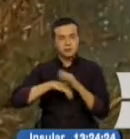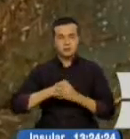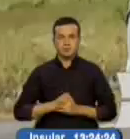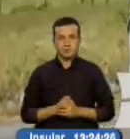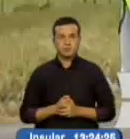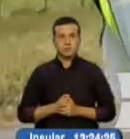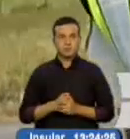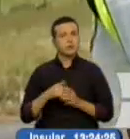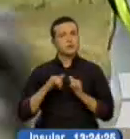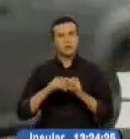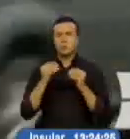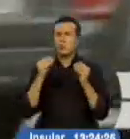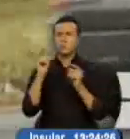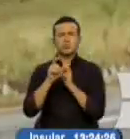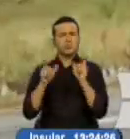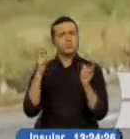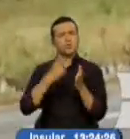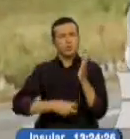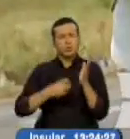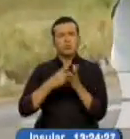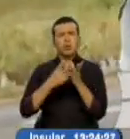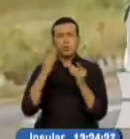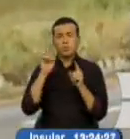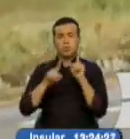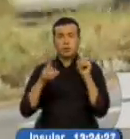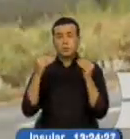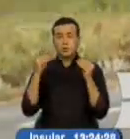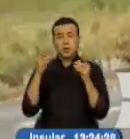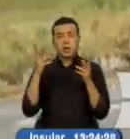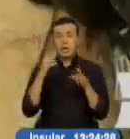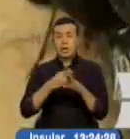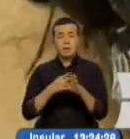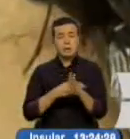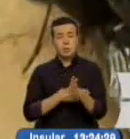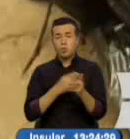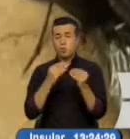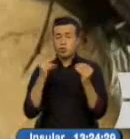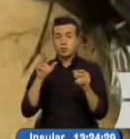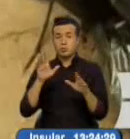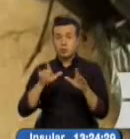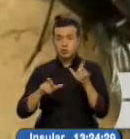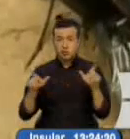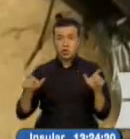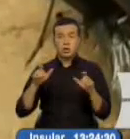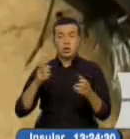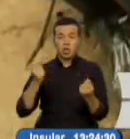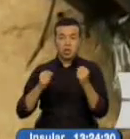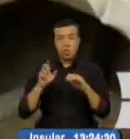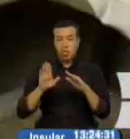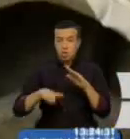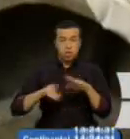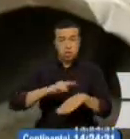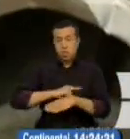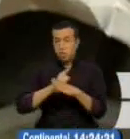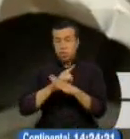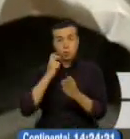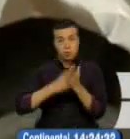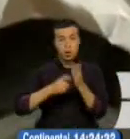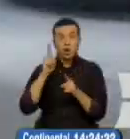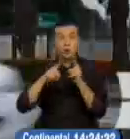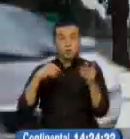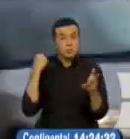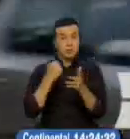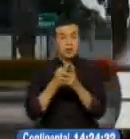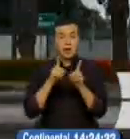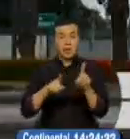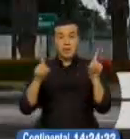Pero aún tenemos un alto número de multas por excesos de velocidad, dijo la autoridad, que a veces han terminado con fatales consecuencias. Según